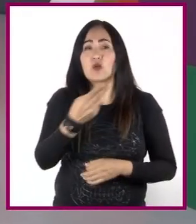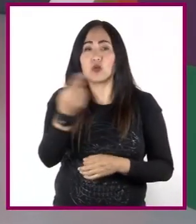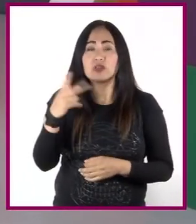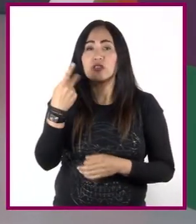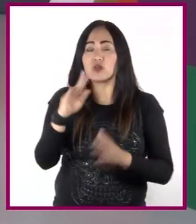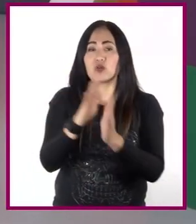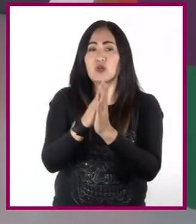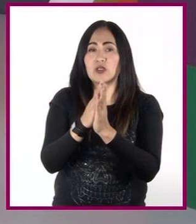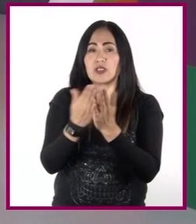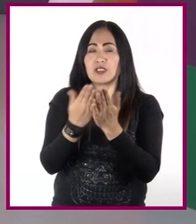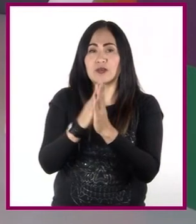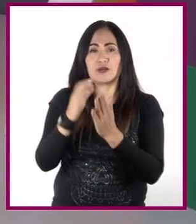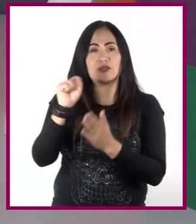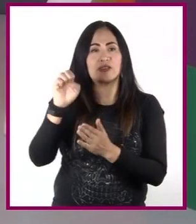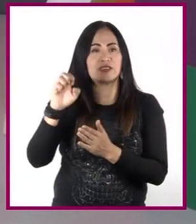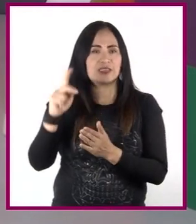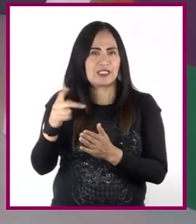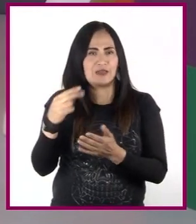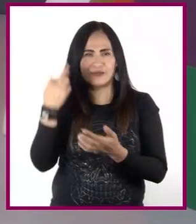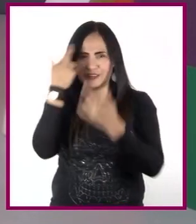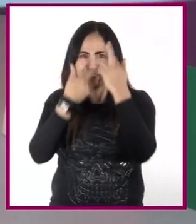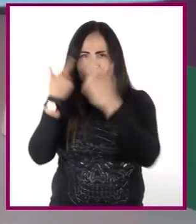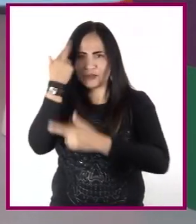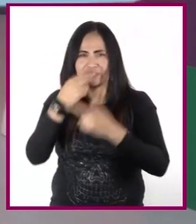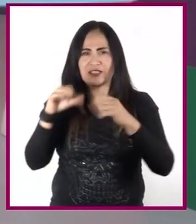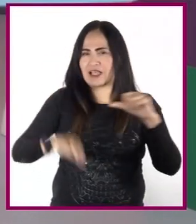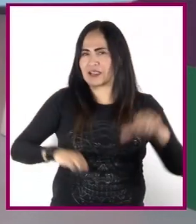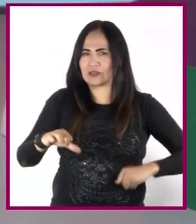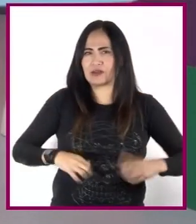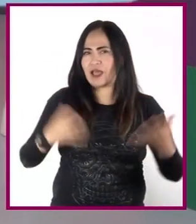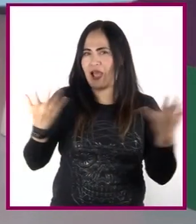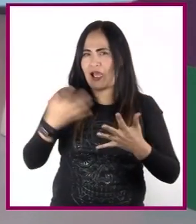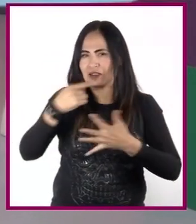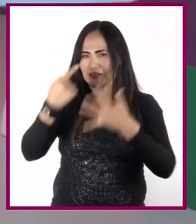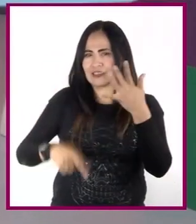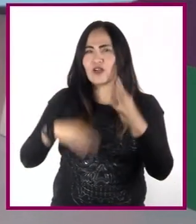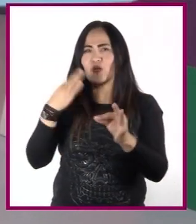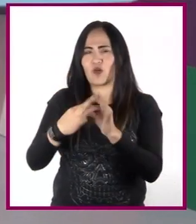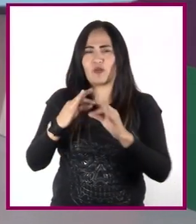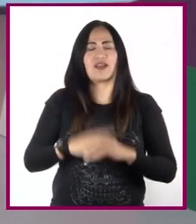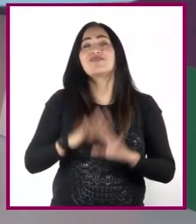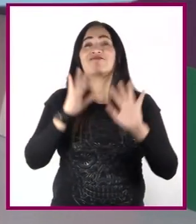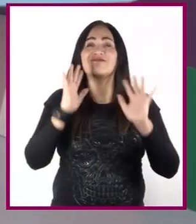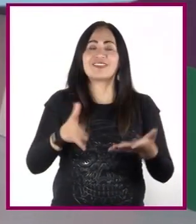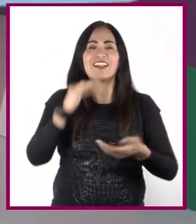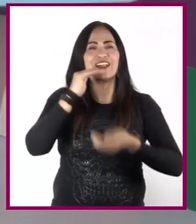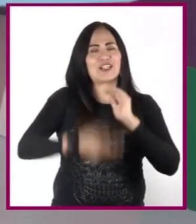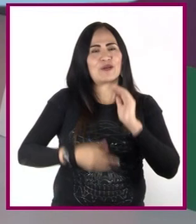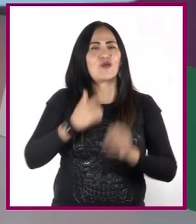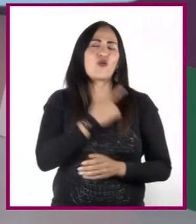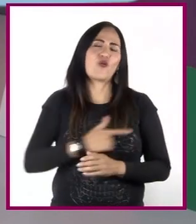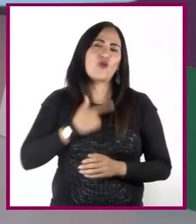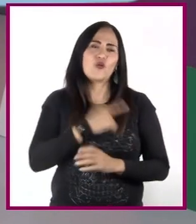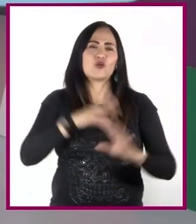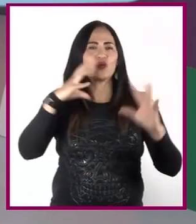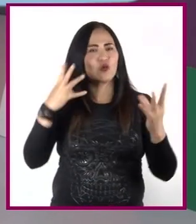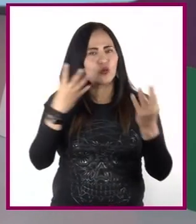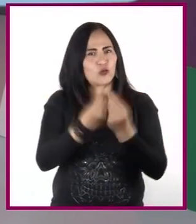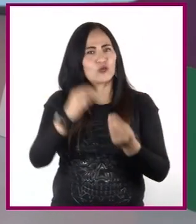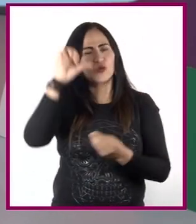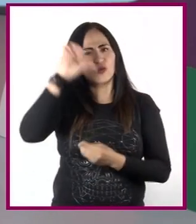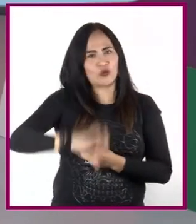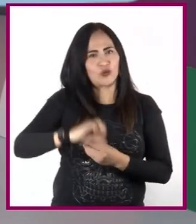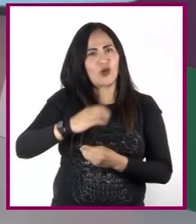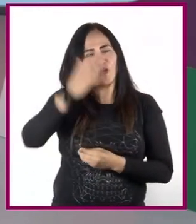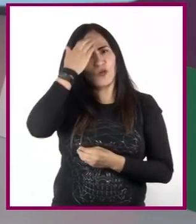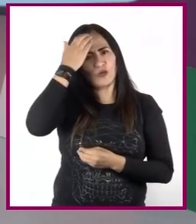en esta sesión y realicen las actividades que ahí se sugieren. ¡Listo! Es todo por ahora. Fue un gusto compartir con ustedes este viaje